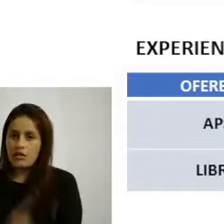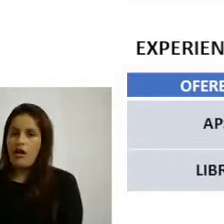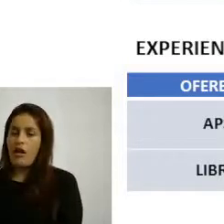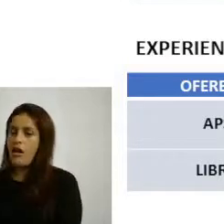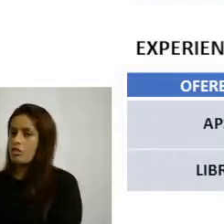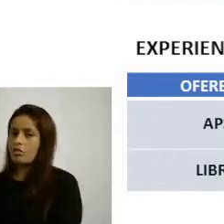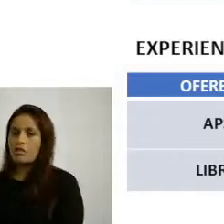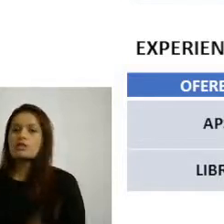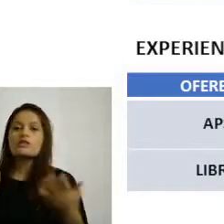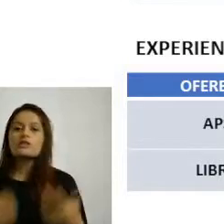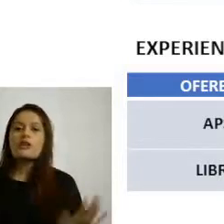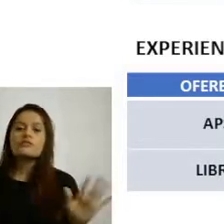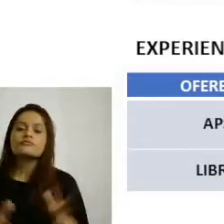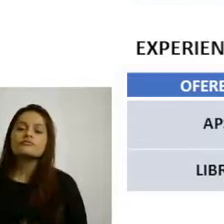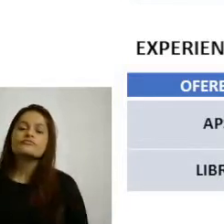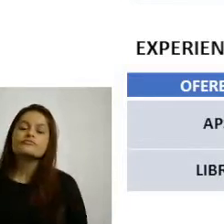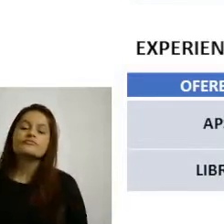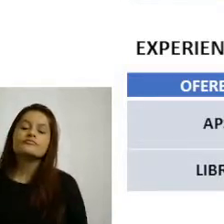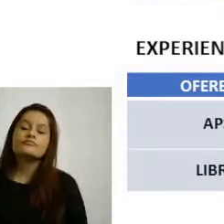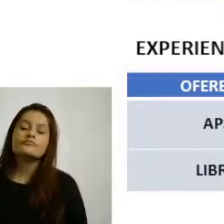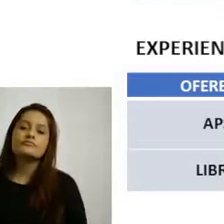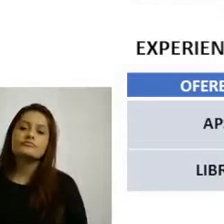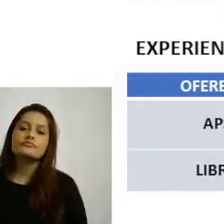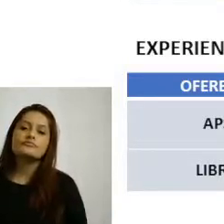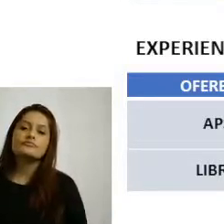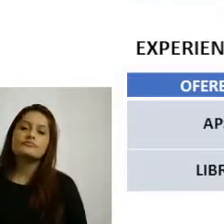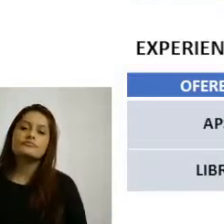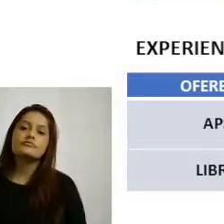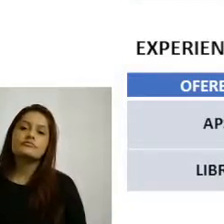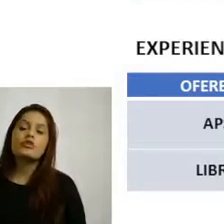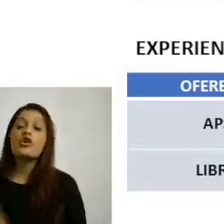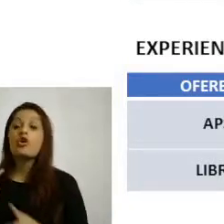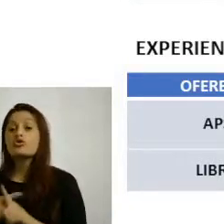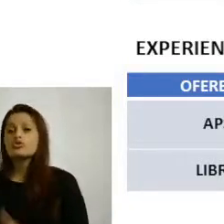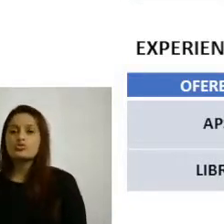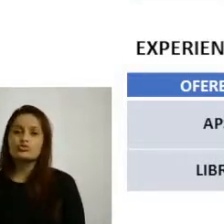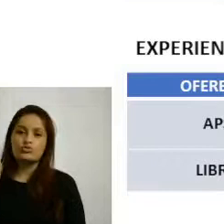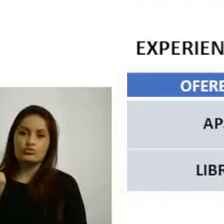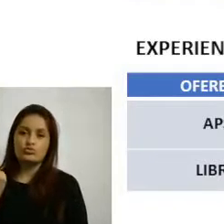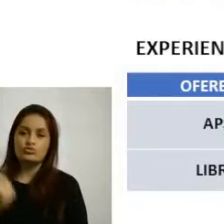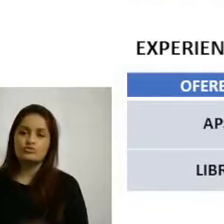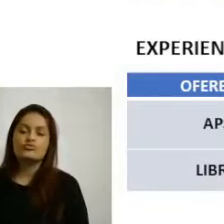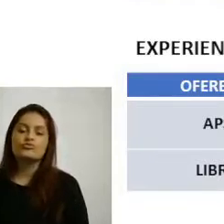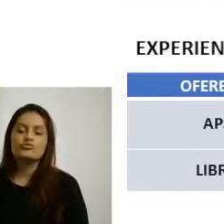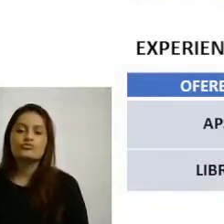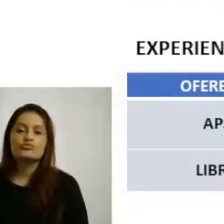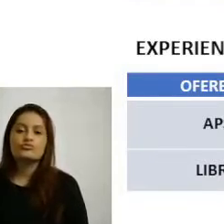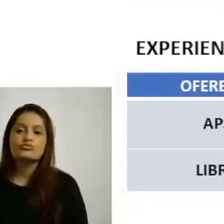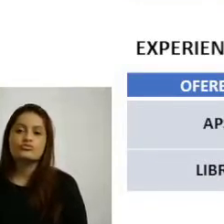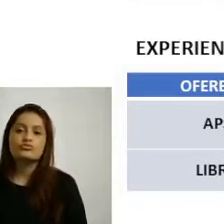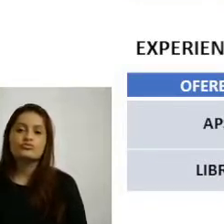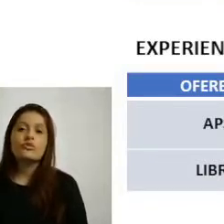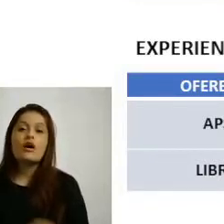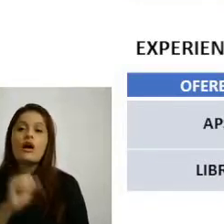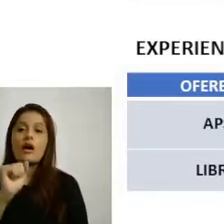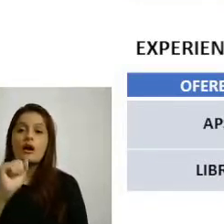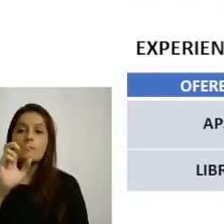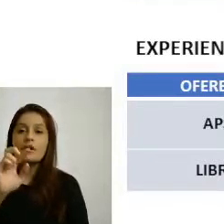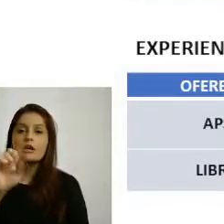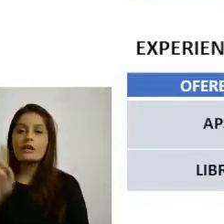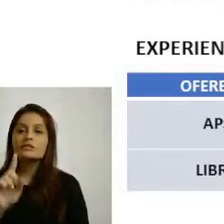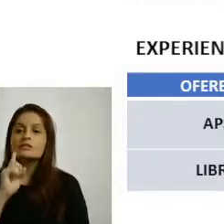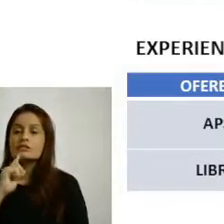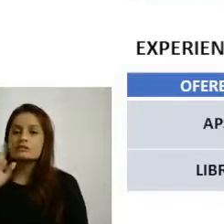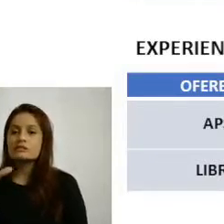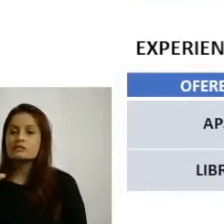demuestra la experiencia en 8 servicios y Libra en 1 servicio. Por lo tanto, APS tiene un puntaje de 75 puntos